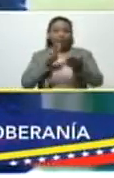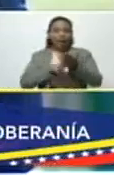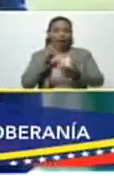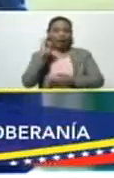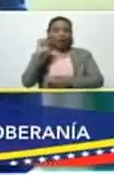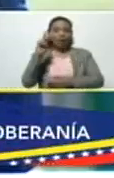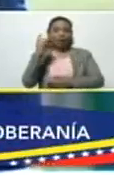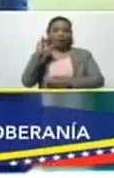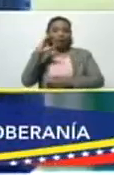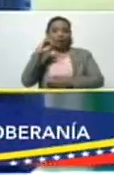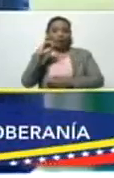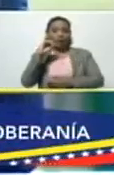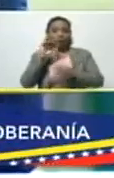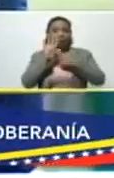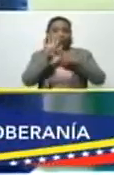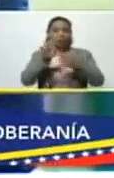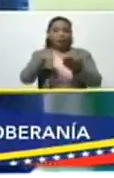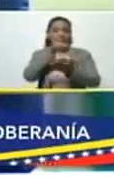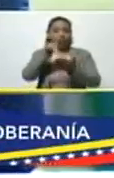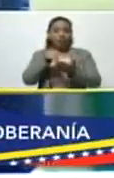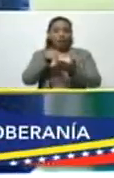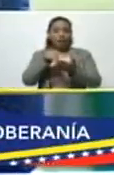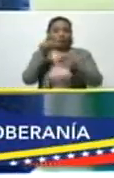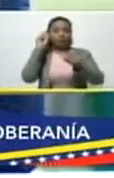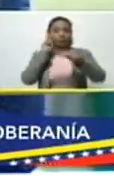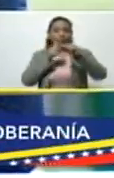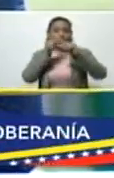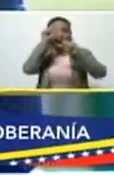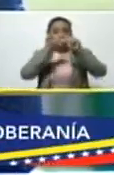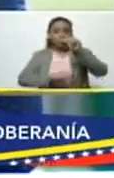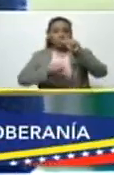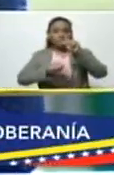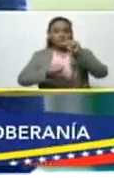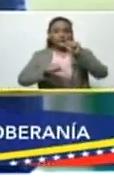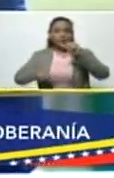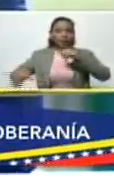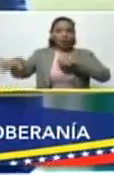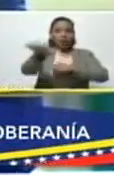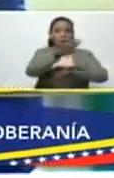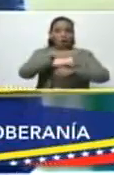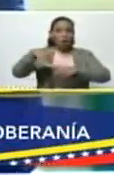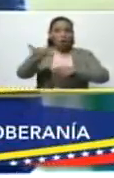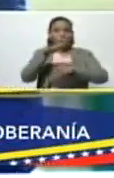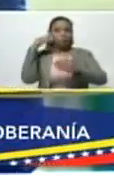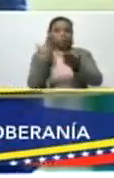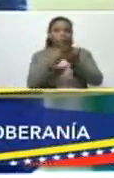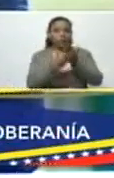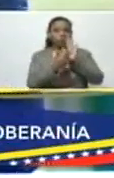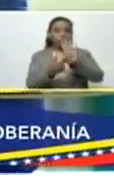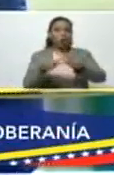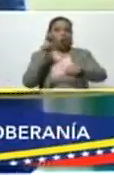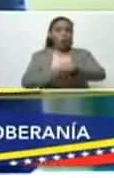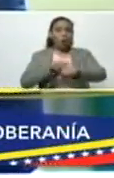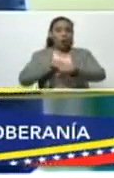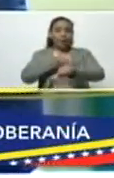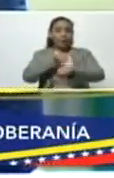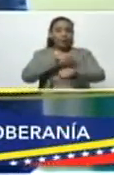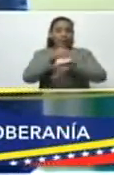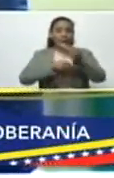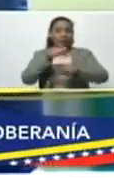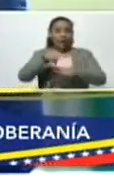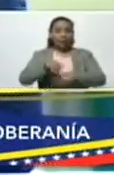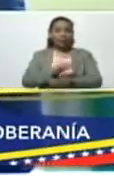referente a nivel nacional en todo lo que fue el diagnóstico del COVID. Y así le puedo mostrar horas y horas de muchas cosas que se hacían aquí en el IBI.